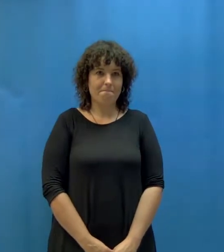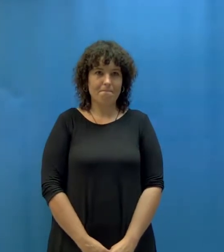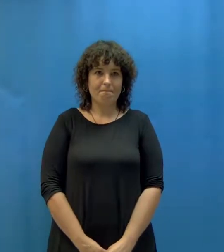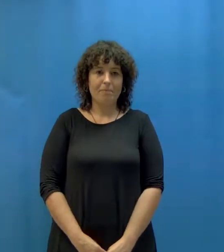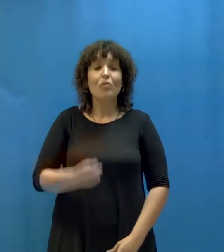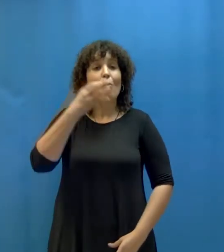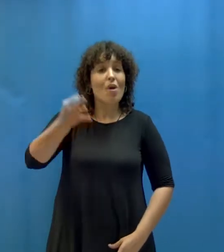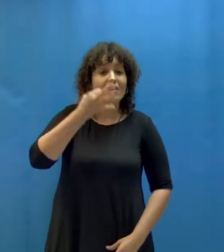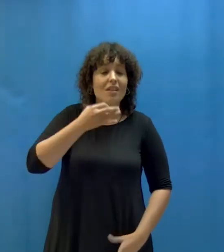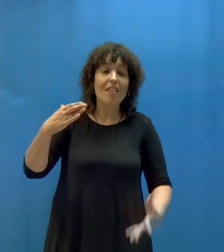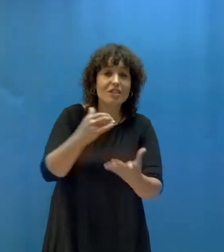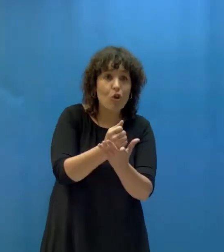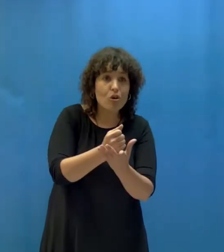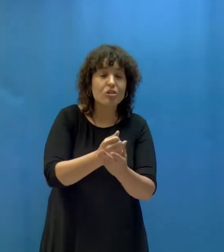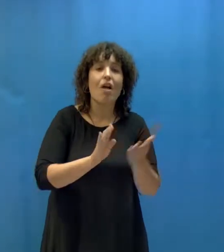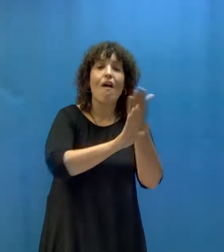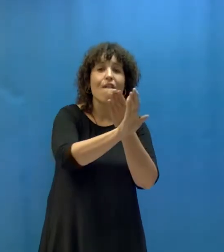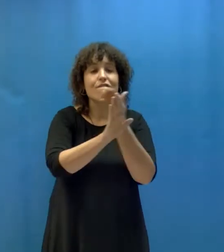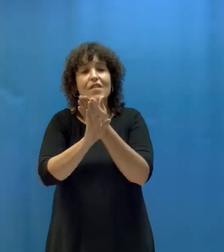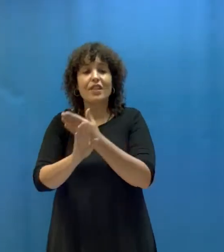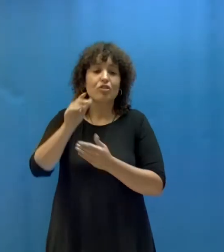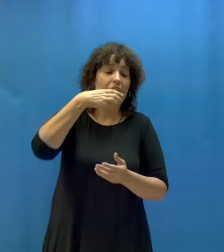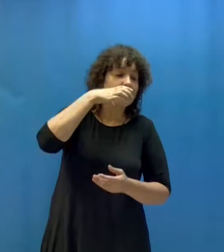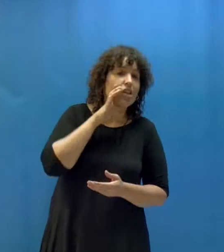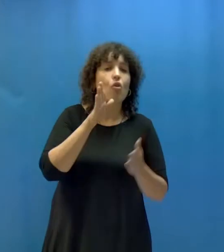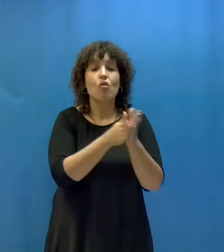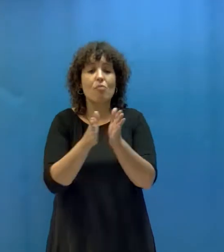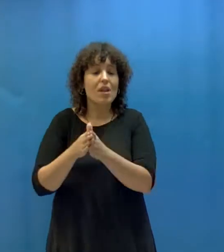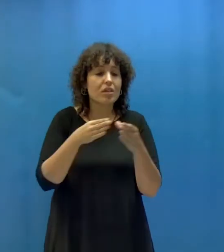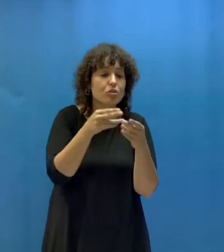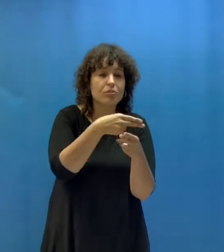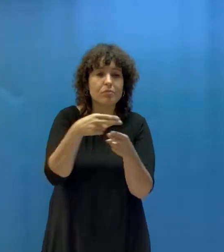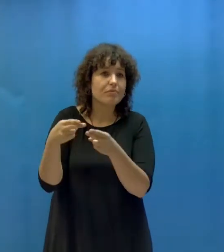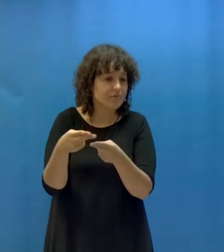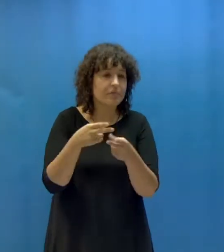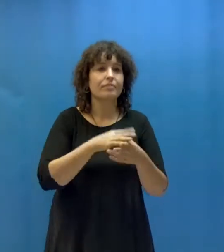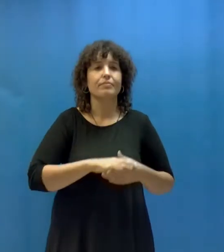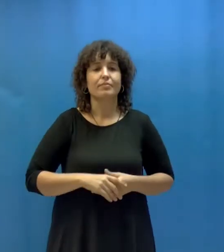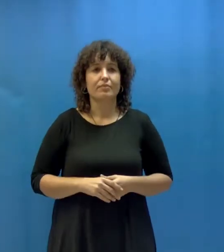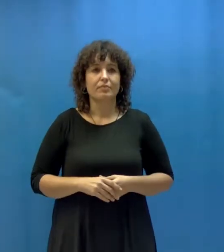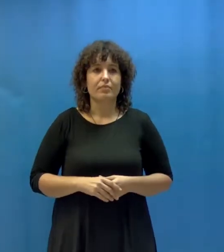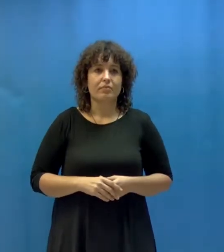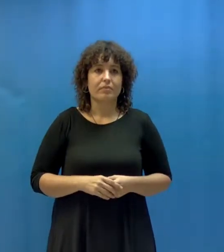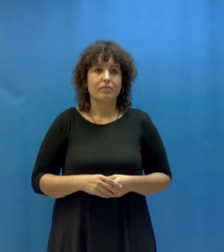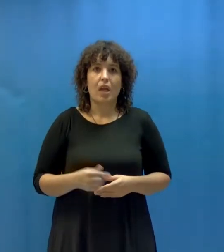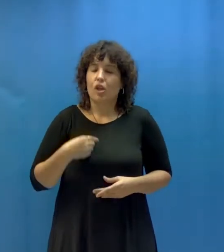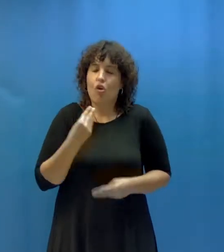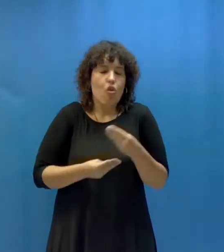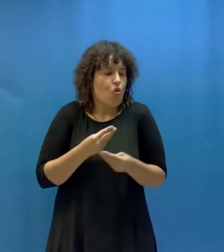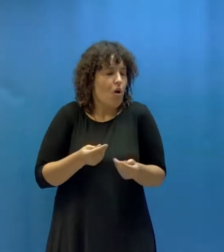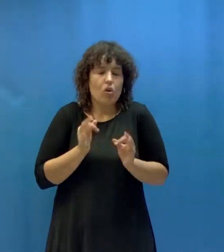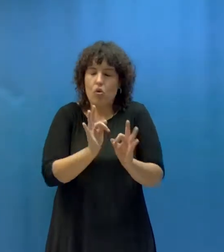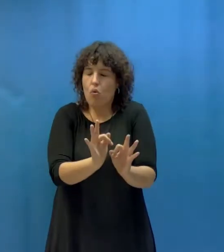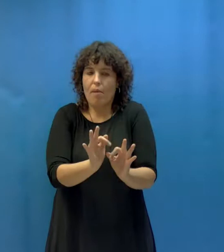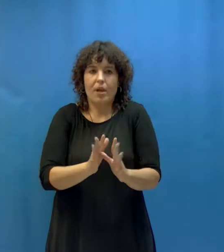Bueno, buenas tardes a todos, vecinos de Castellón, compañeros de corporación. No lo volveré a hacer más, aún